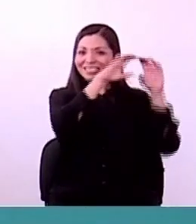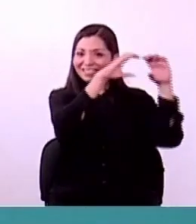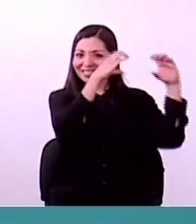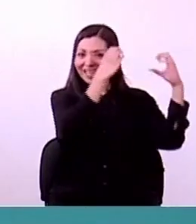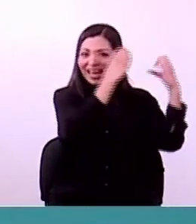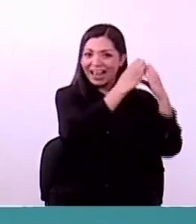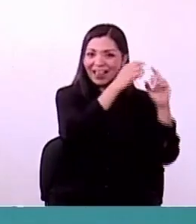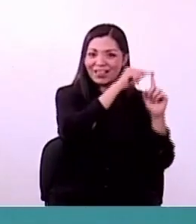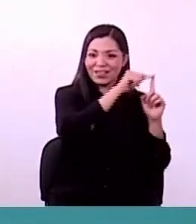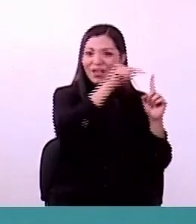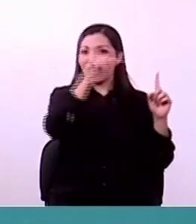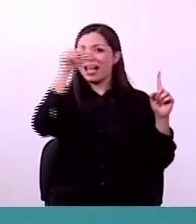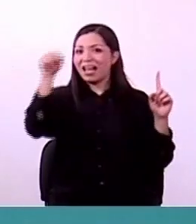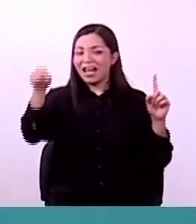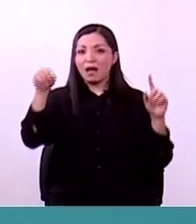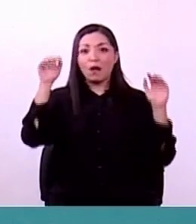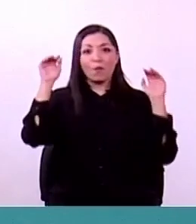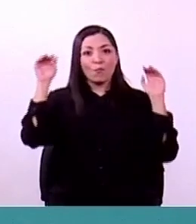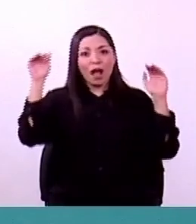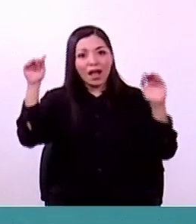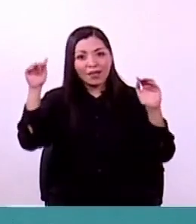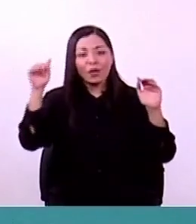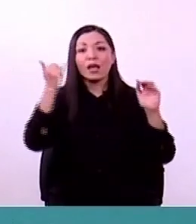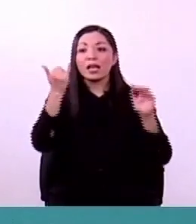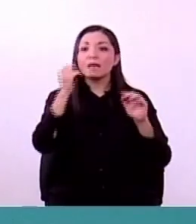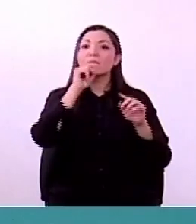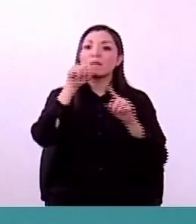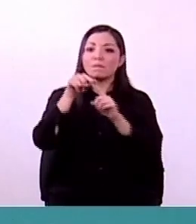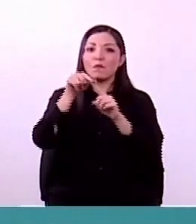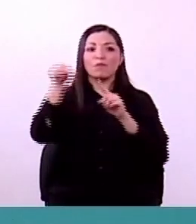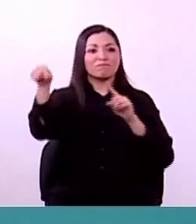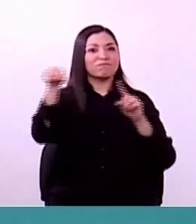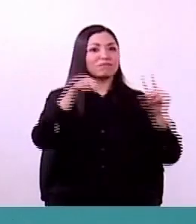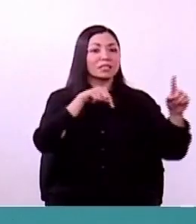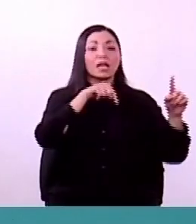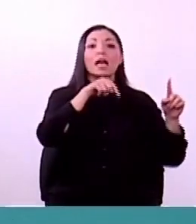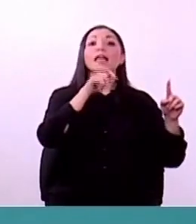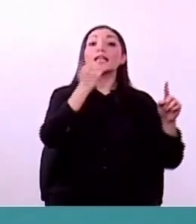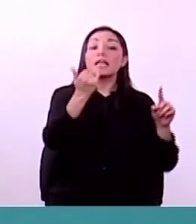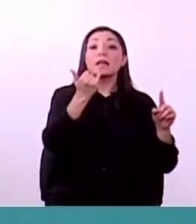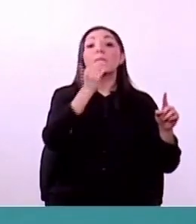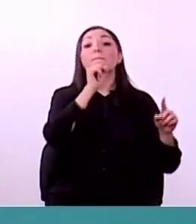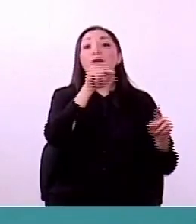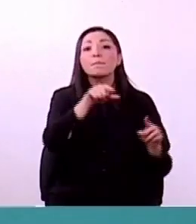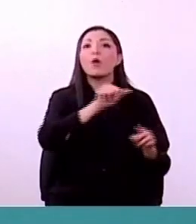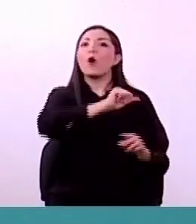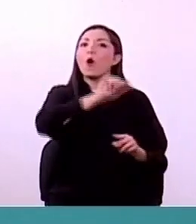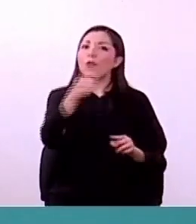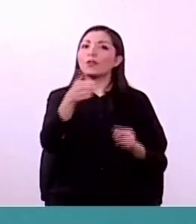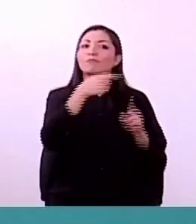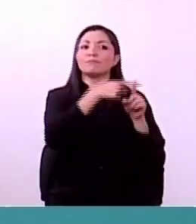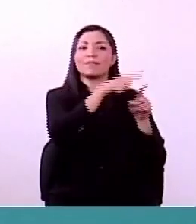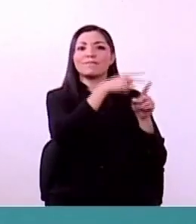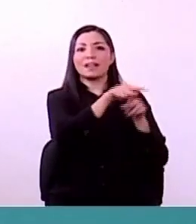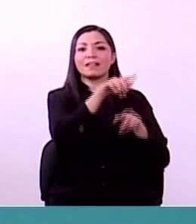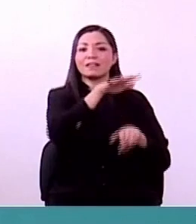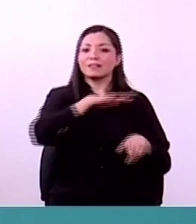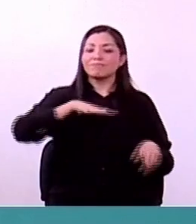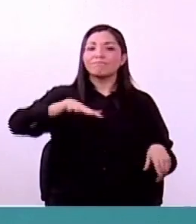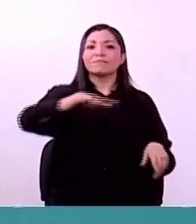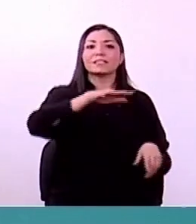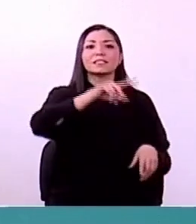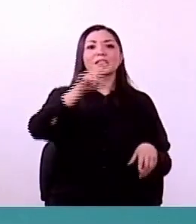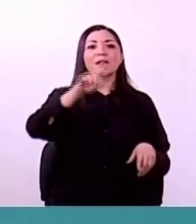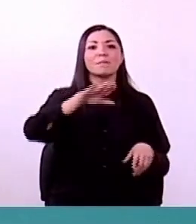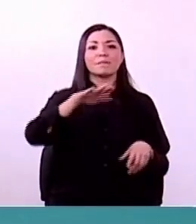aeropuerto, y también lo van a estar haciendo en las diferentes zonas y espacios de la zona